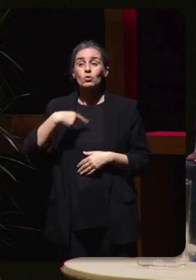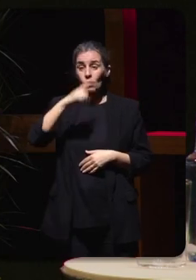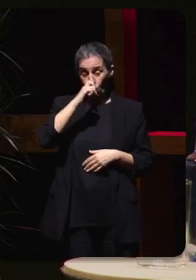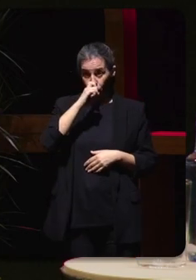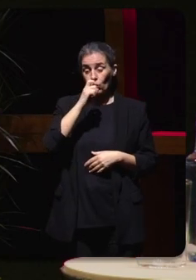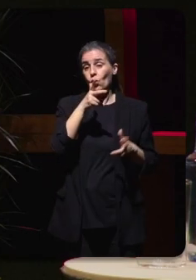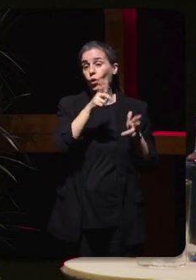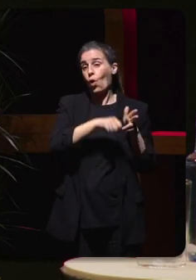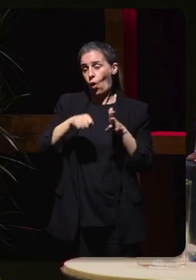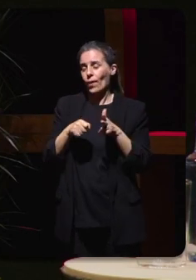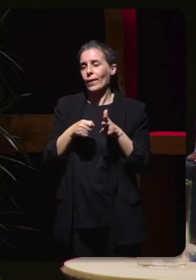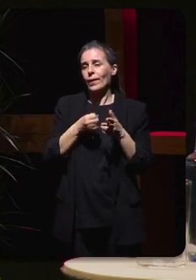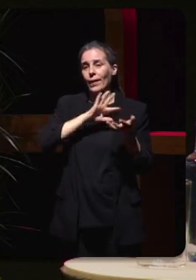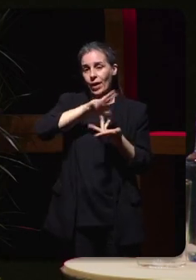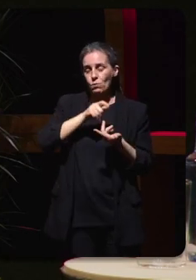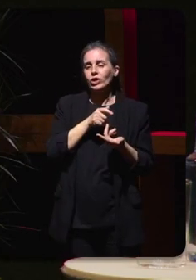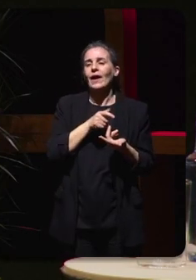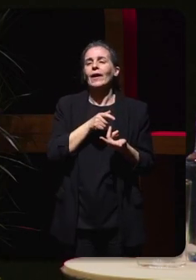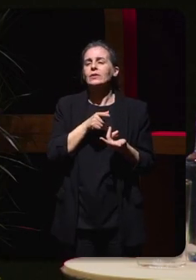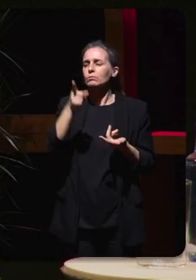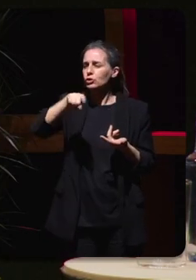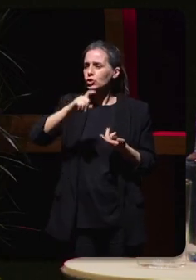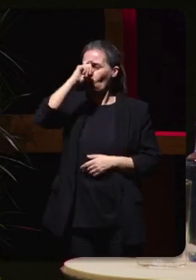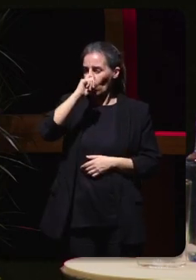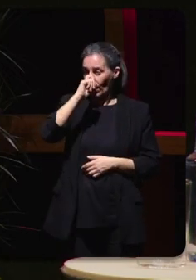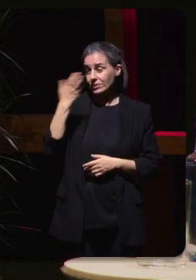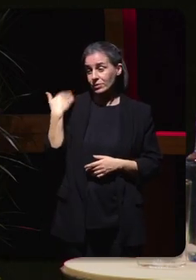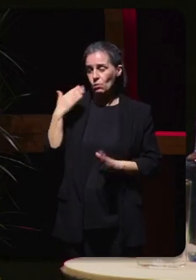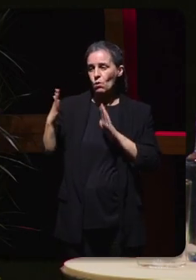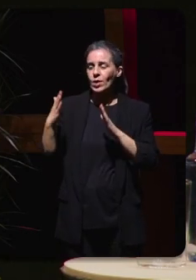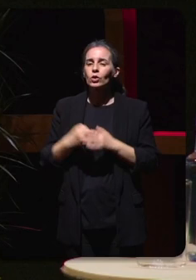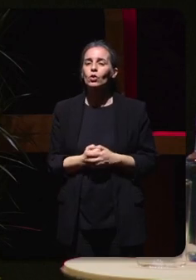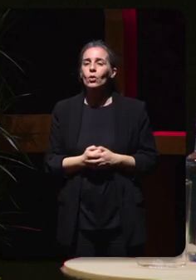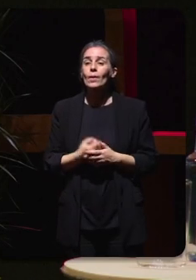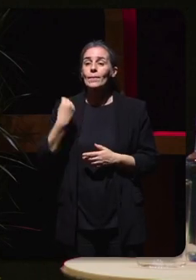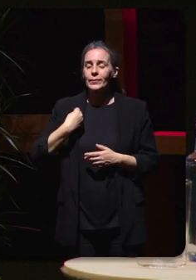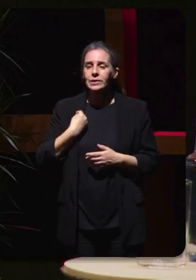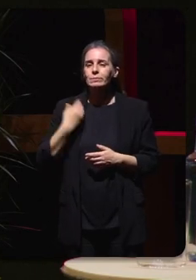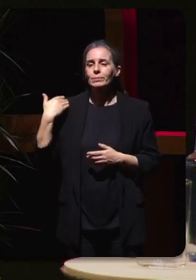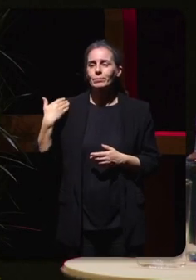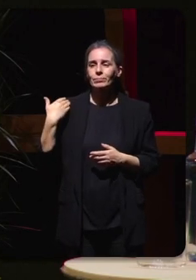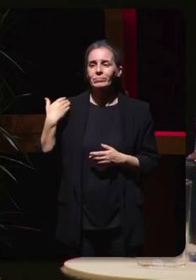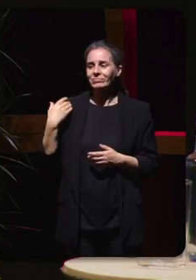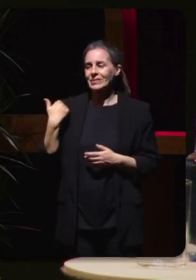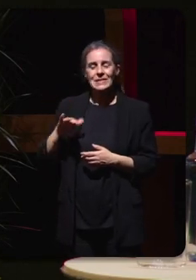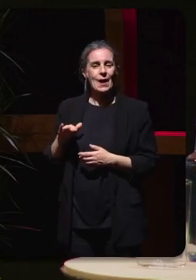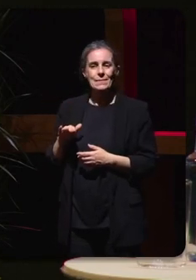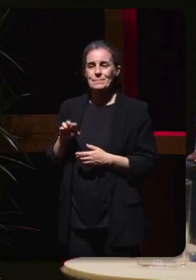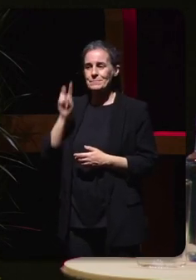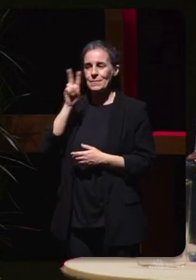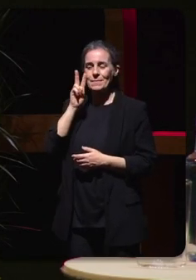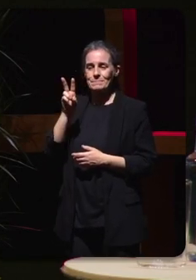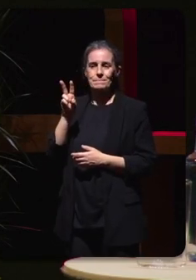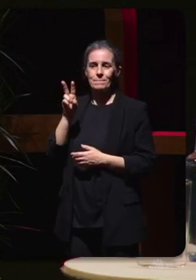que seguramente muchos de vosotros recordaréis el momento cuando ya se vio que no iba a haber un